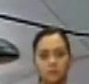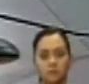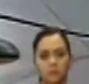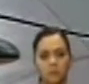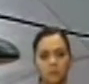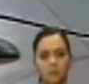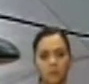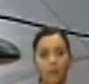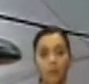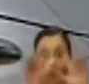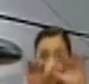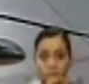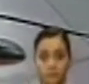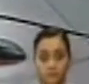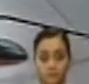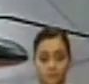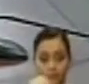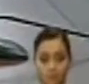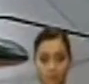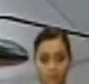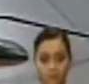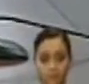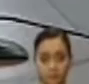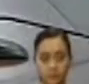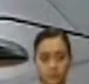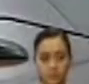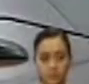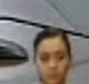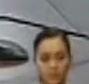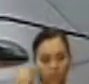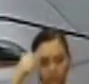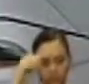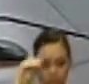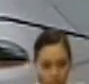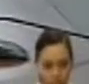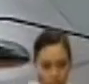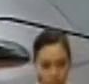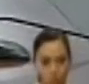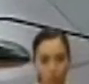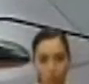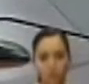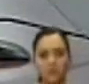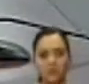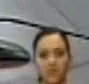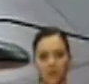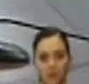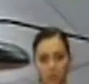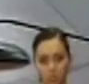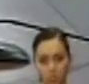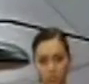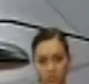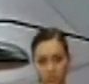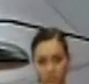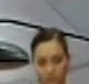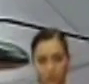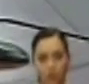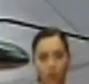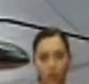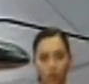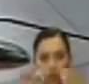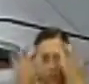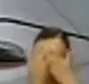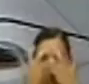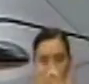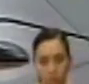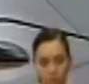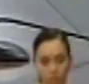caramba. SENAIN se construye, se consolidan todos los servicios de inteligencia, se pone un mando civil, se ponen controles cruzados,